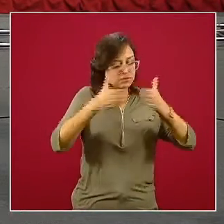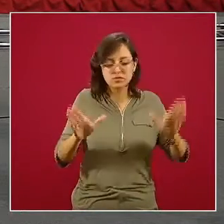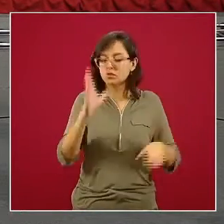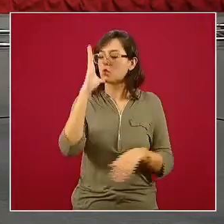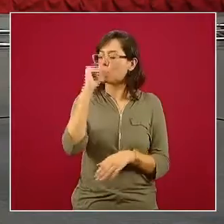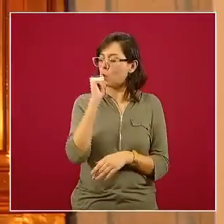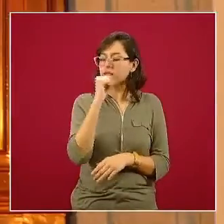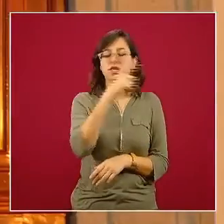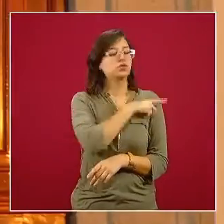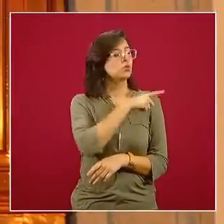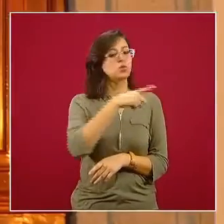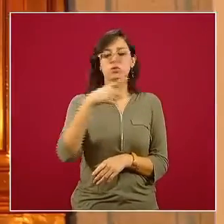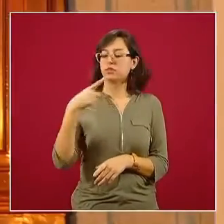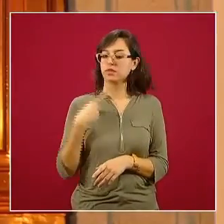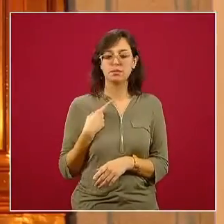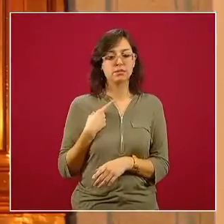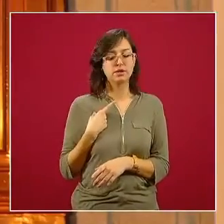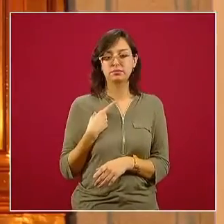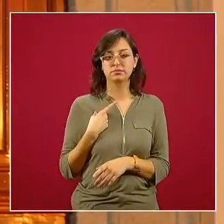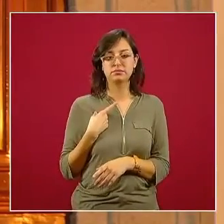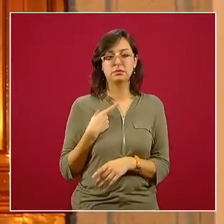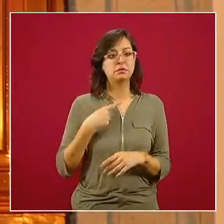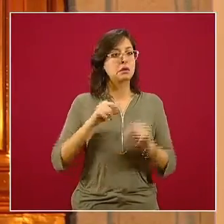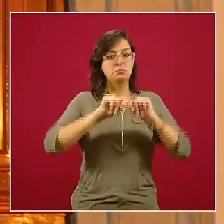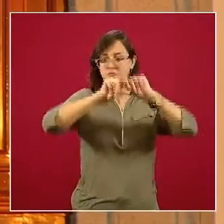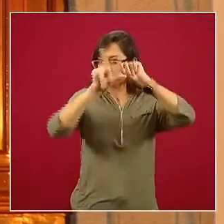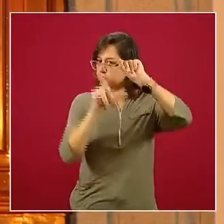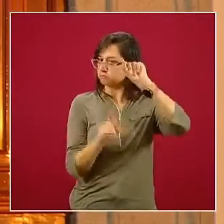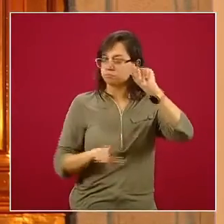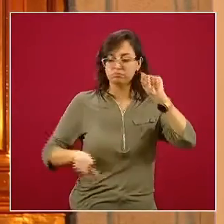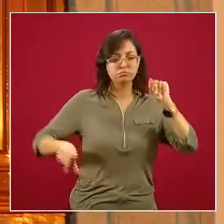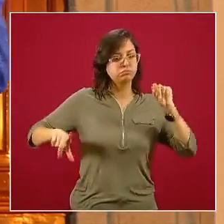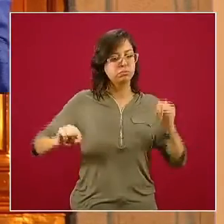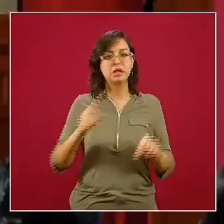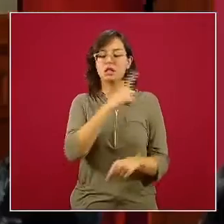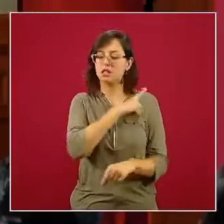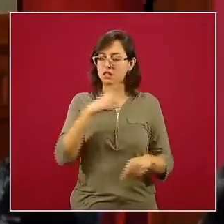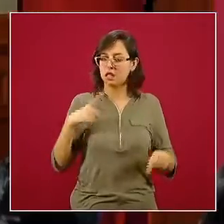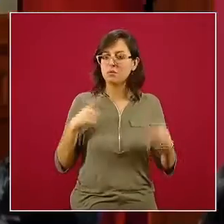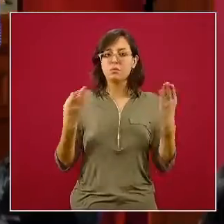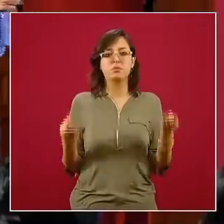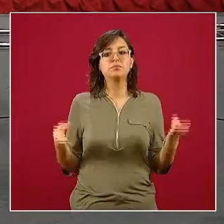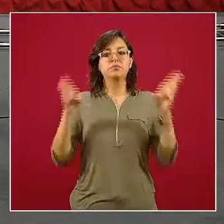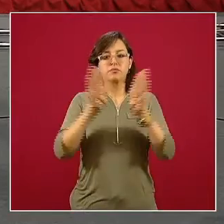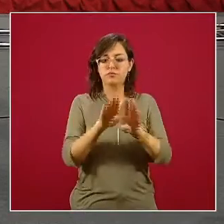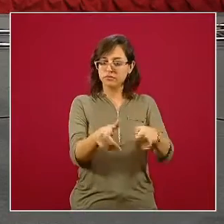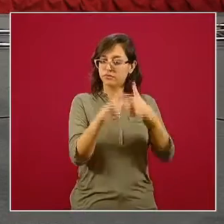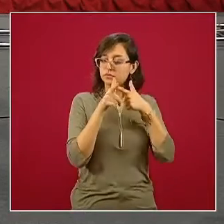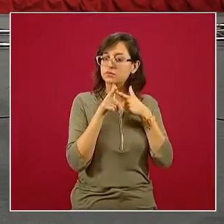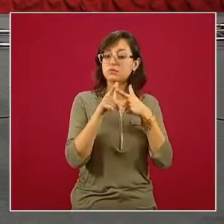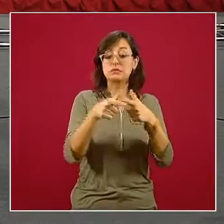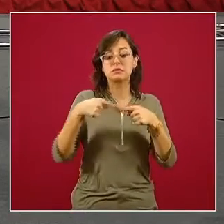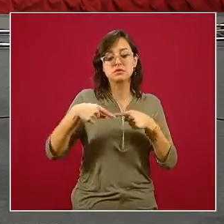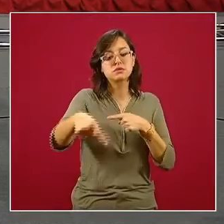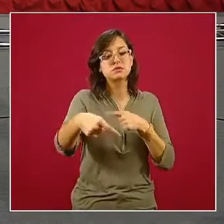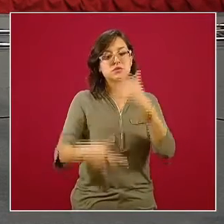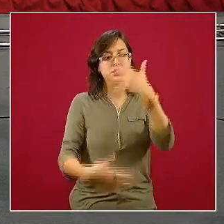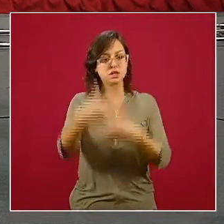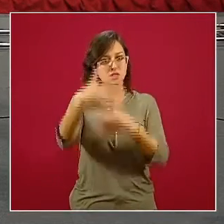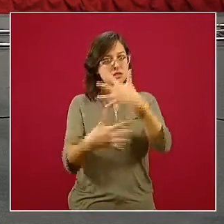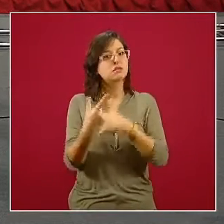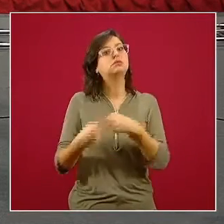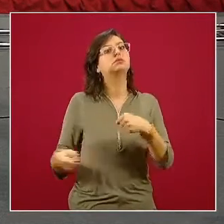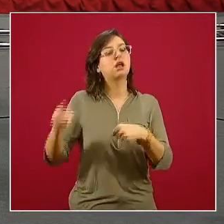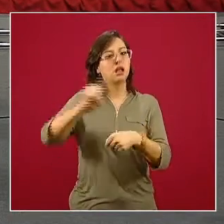y no deben, en ninguna parte del país. En ninguna parte del país. Esta es la jornada nacional y eso implica que esta es